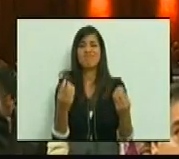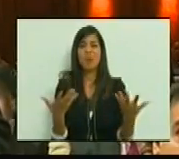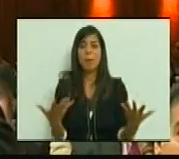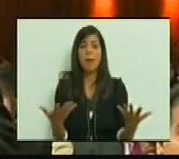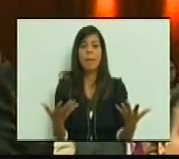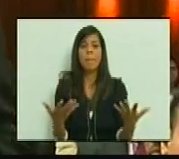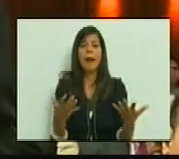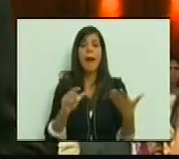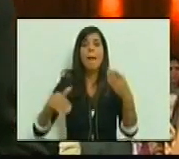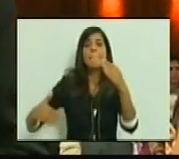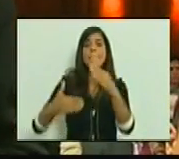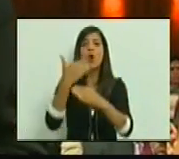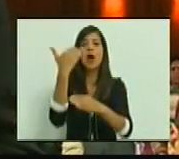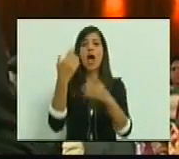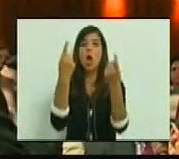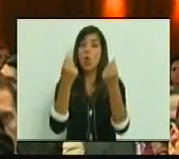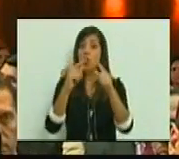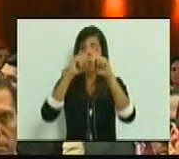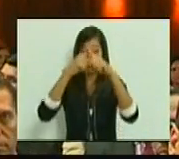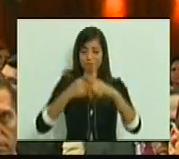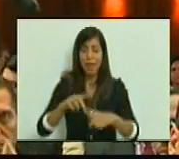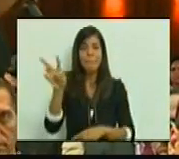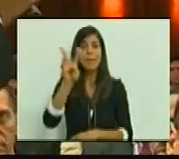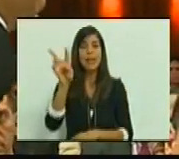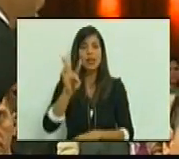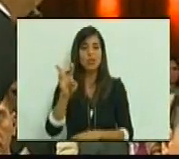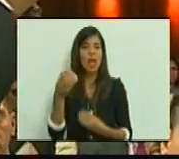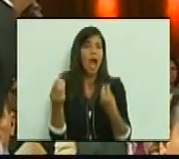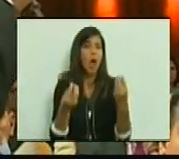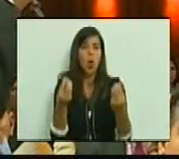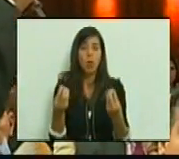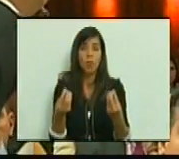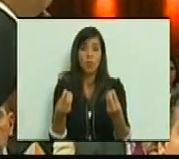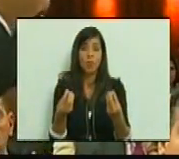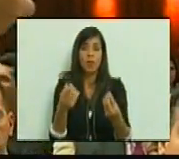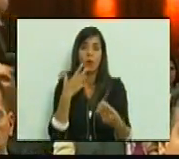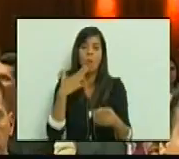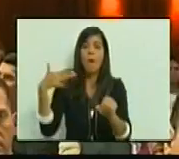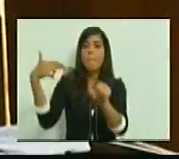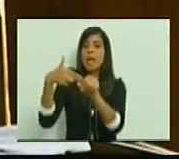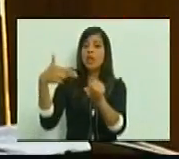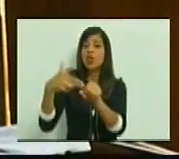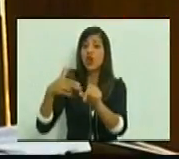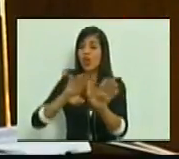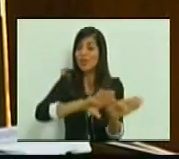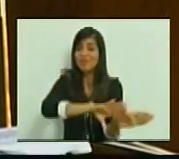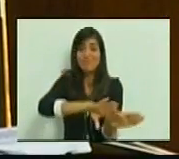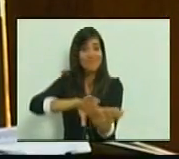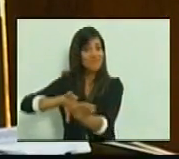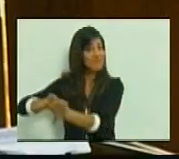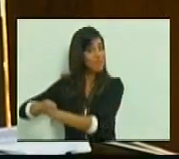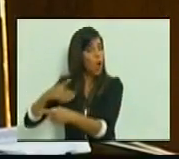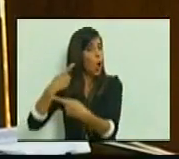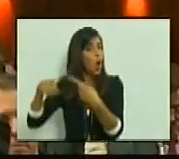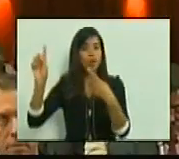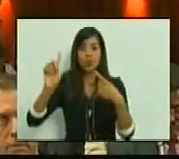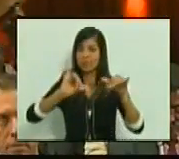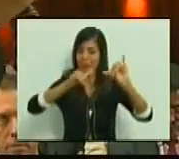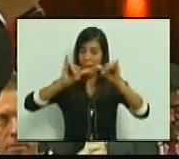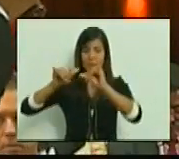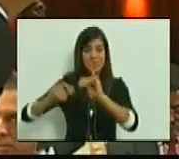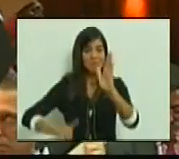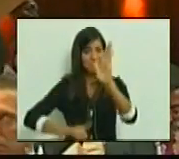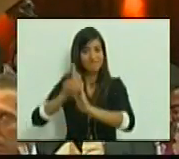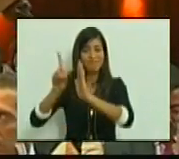del modelo económico productivo postrentista, postpetrolero. Y ese